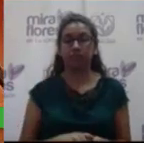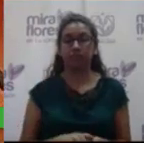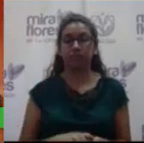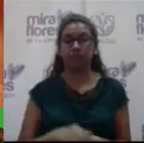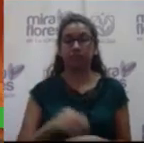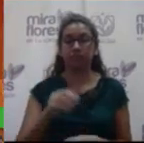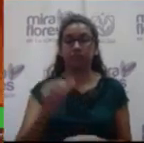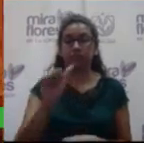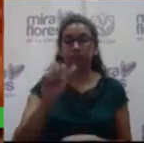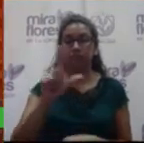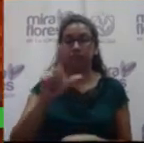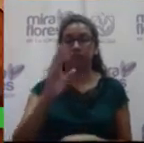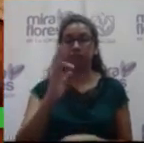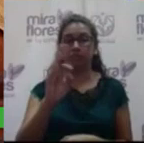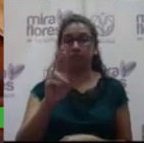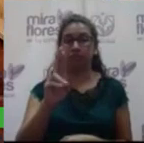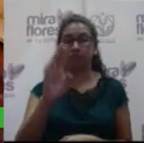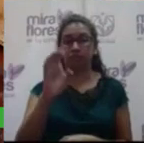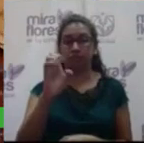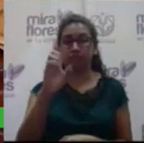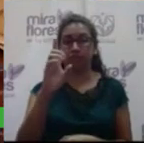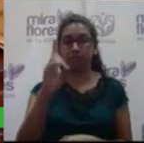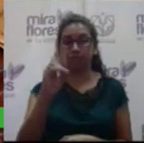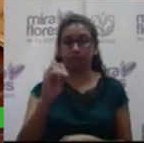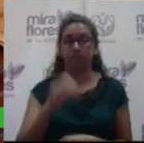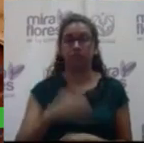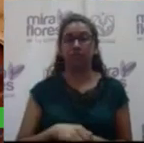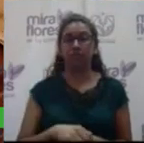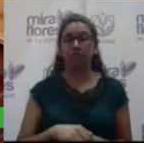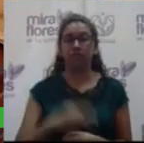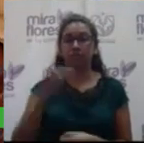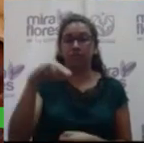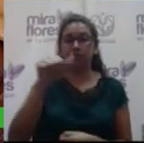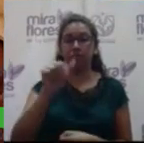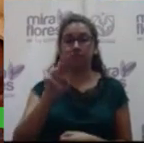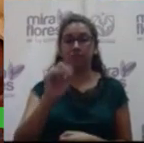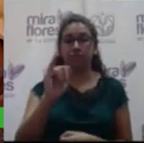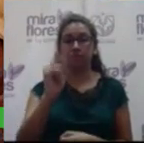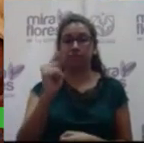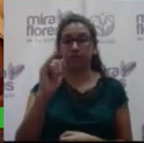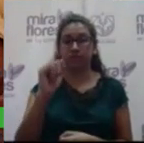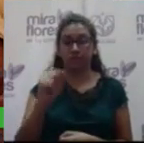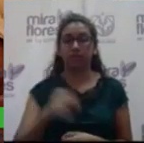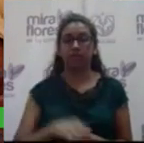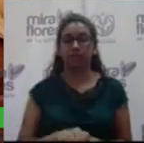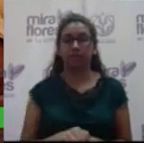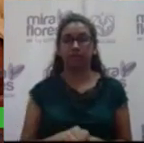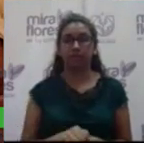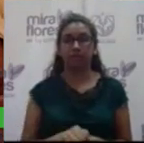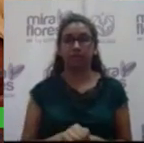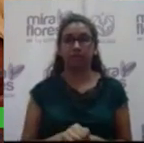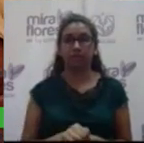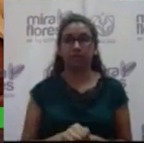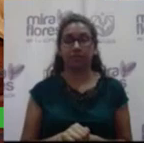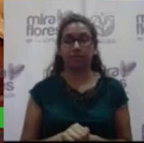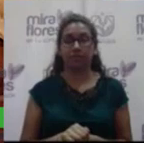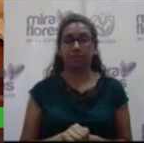Ligabriel, señor Martín Bustamante Castro, señor Jorge de Albertis González del Riego,